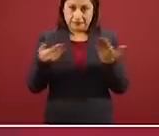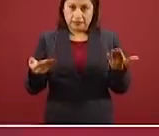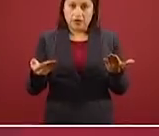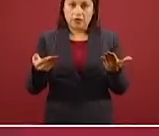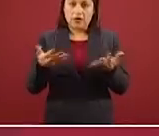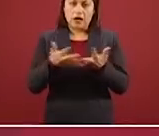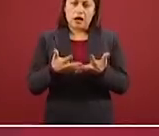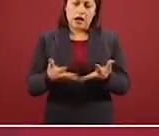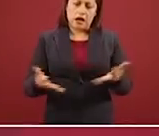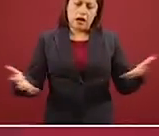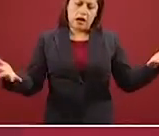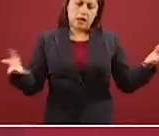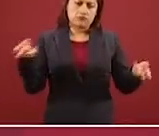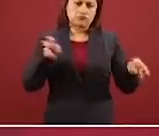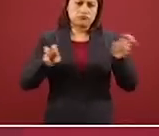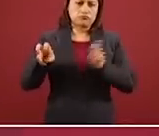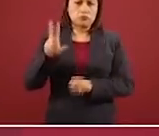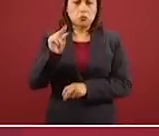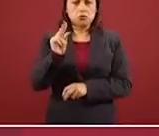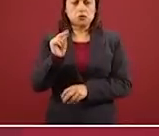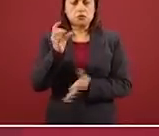muy grande